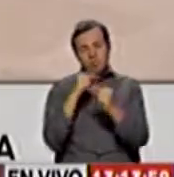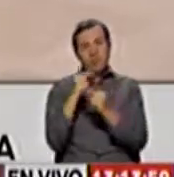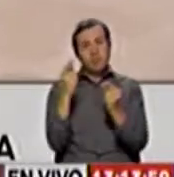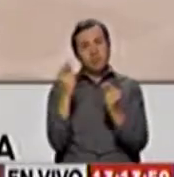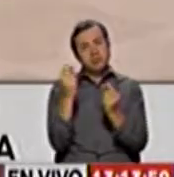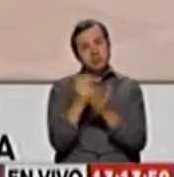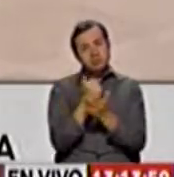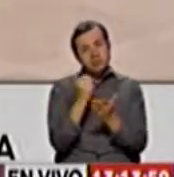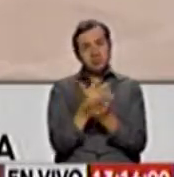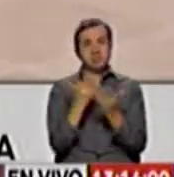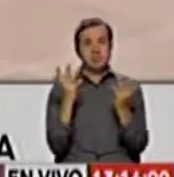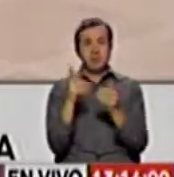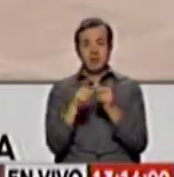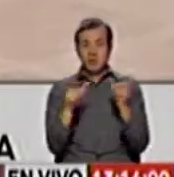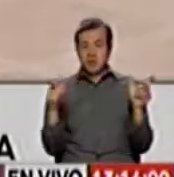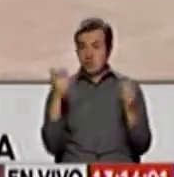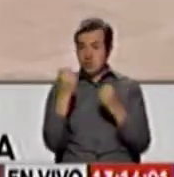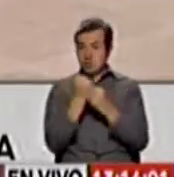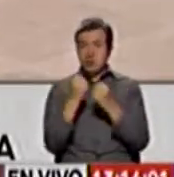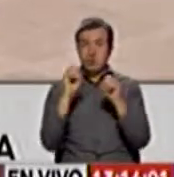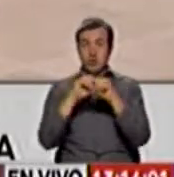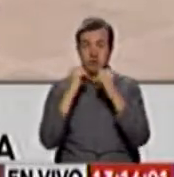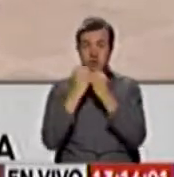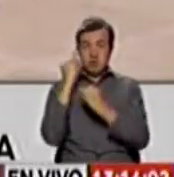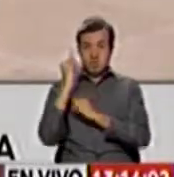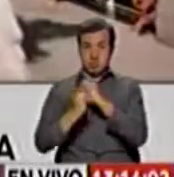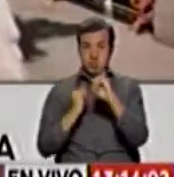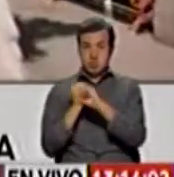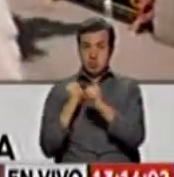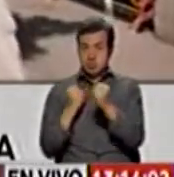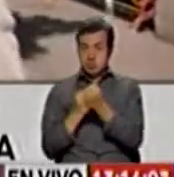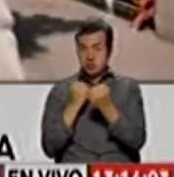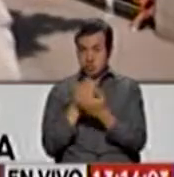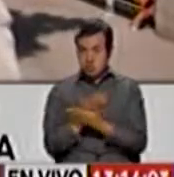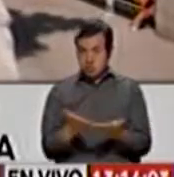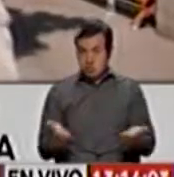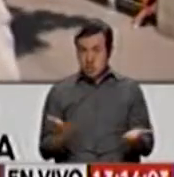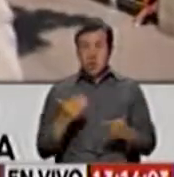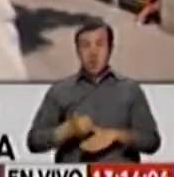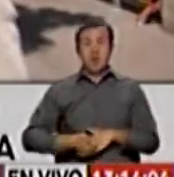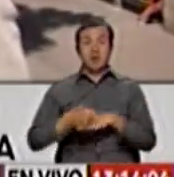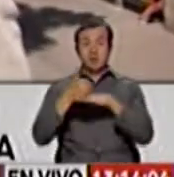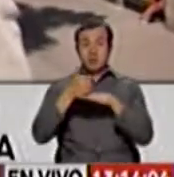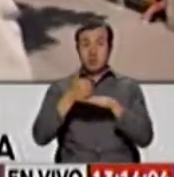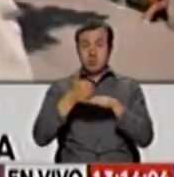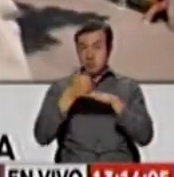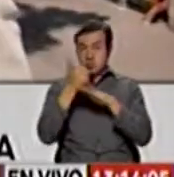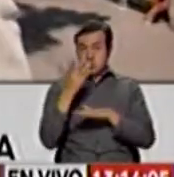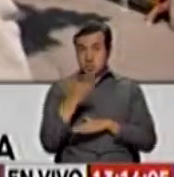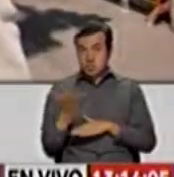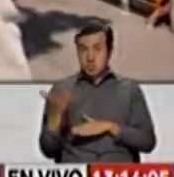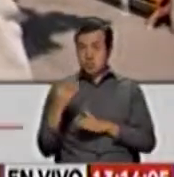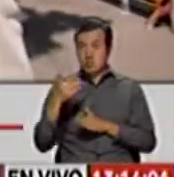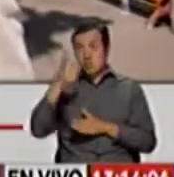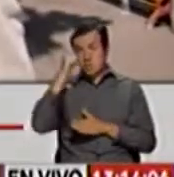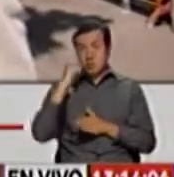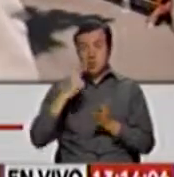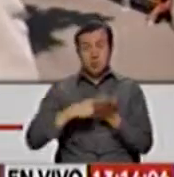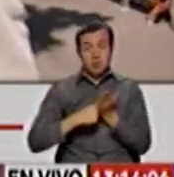que llegan al Ecuador reciben ayuda de organismos internacionales. Las autoridades que estaban allí en esa reunión ayer